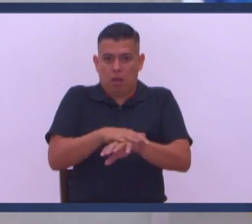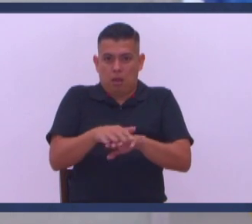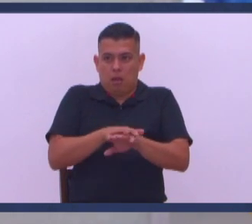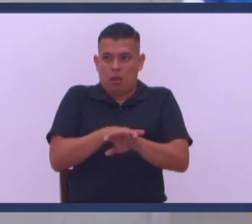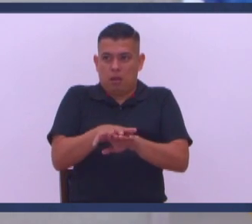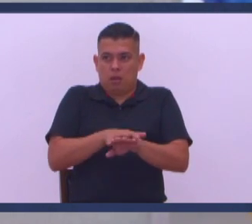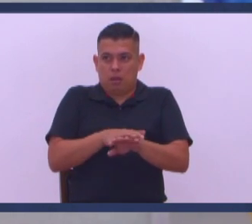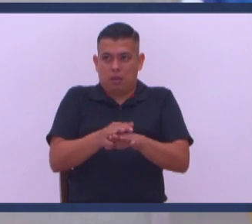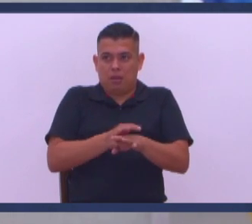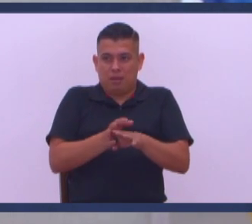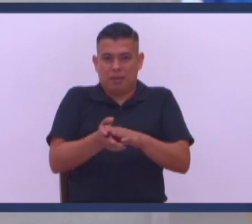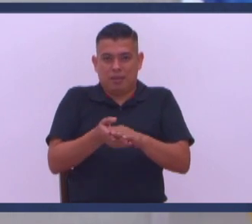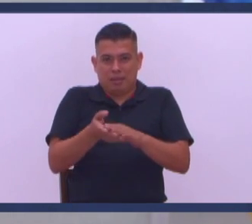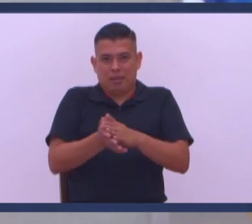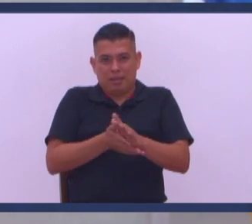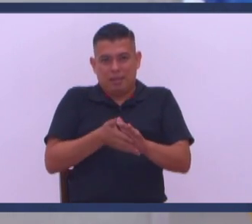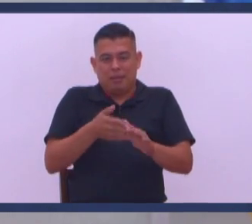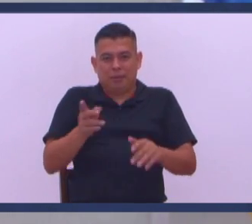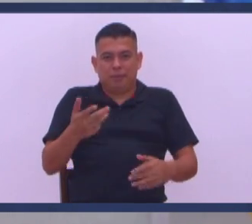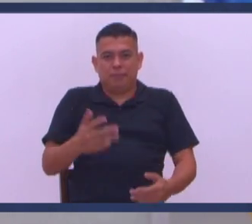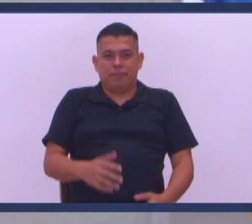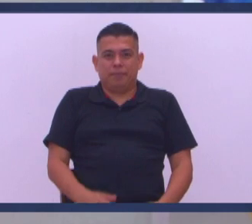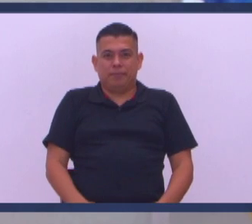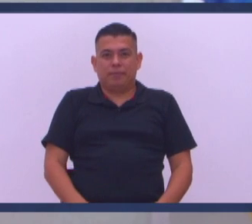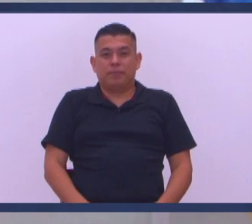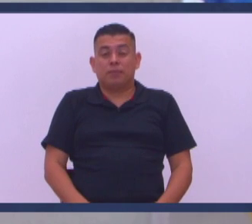lo ponen Y ya más o menos Van entendiendo De dónde viene la cosa